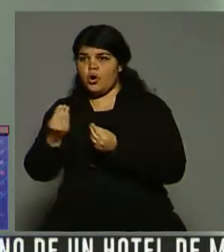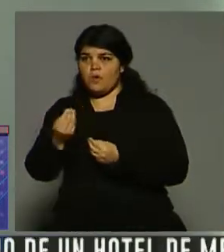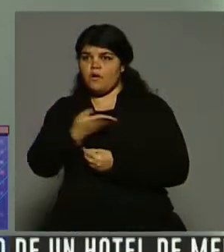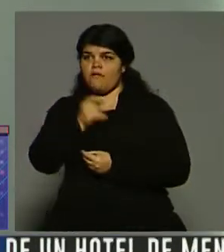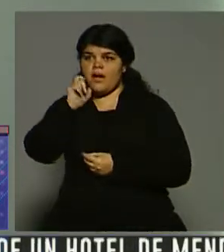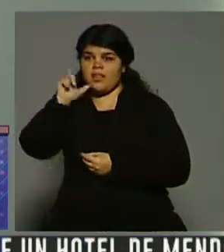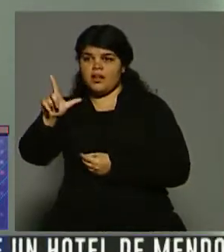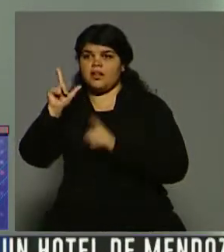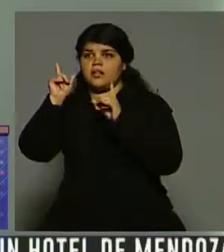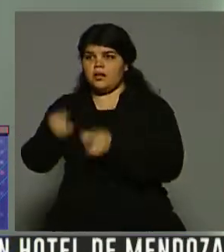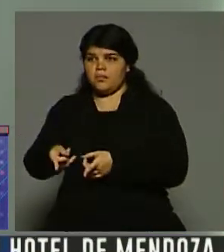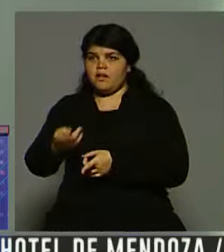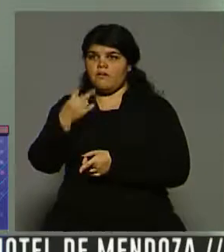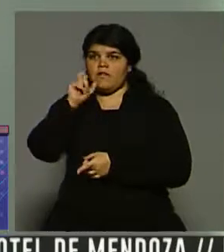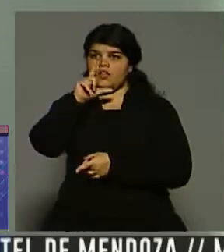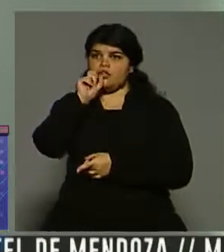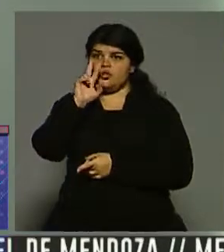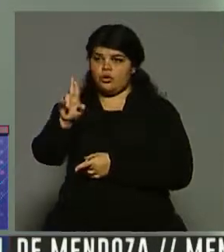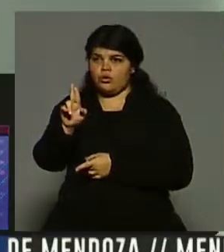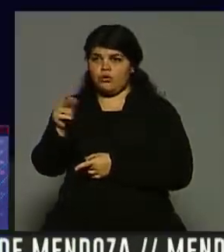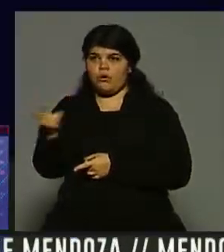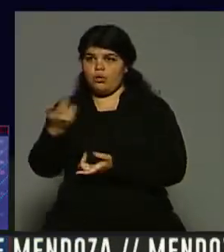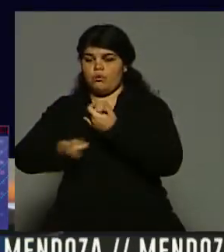que expresaba Víctor Dávila.